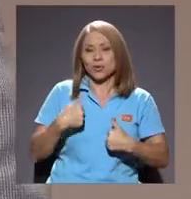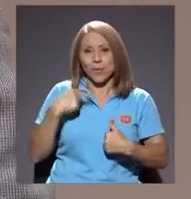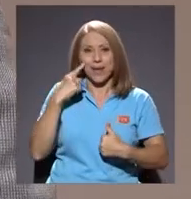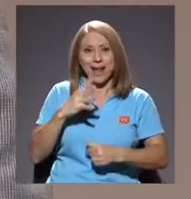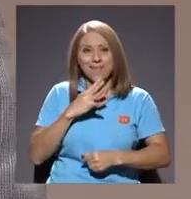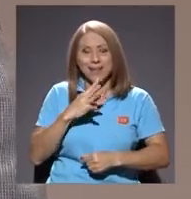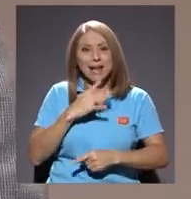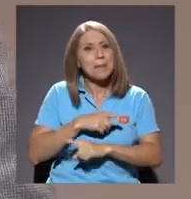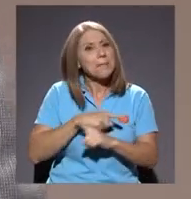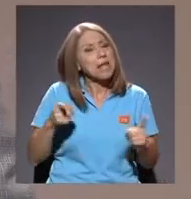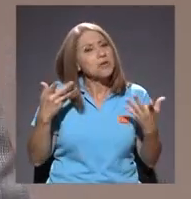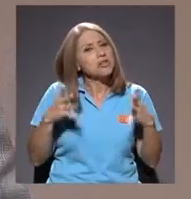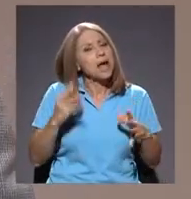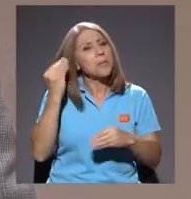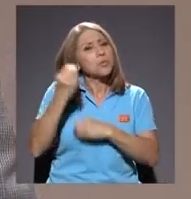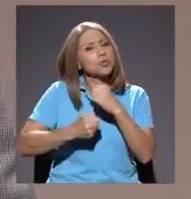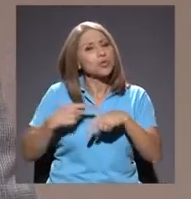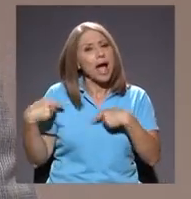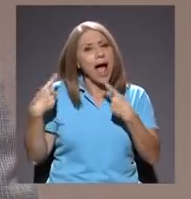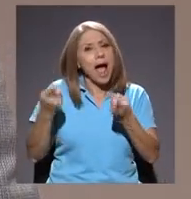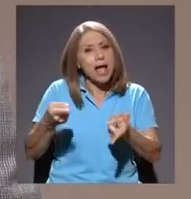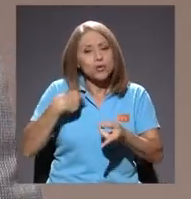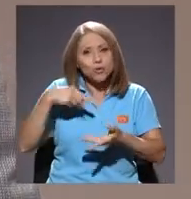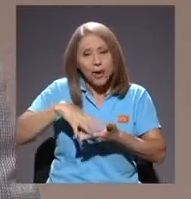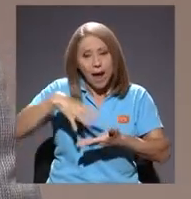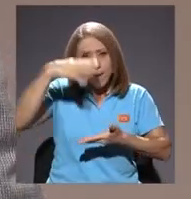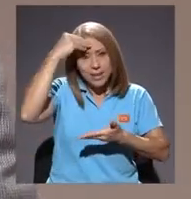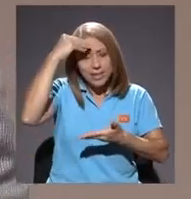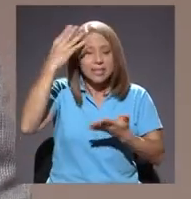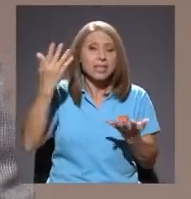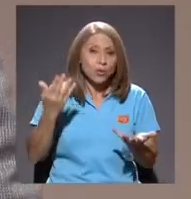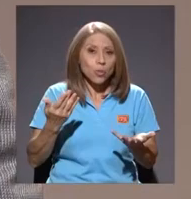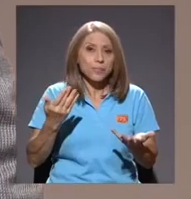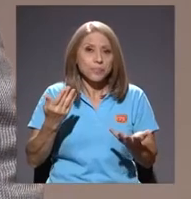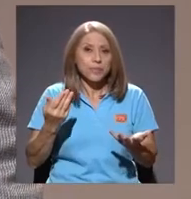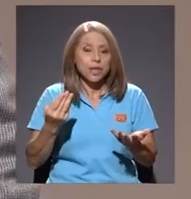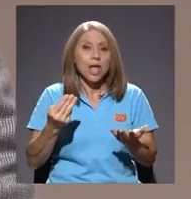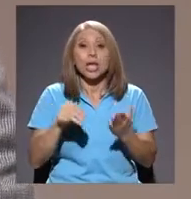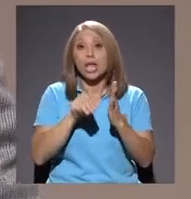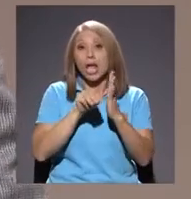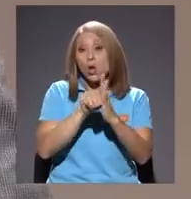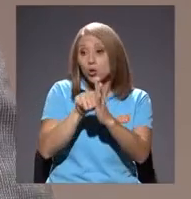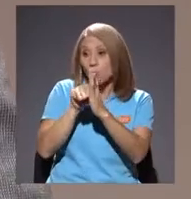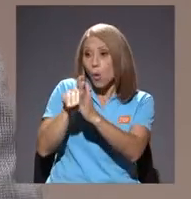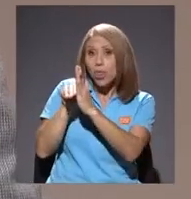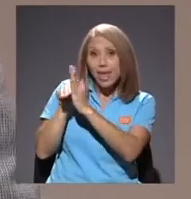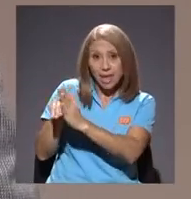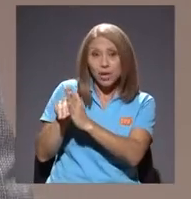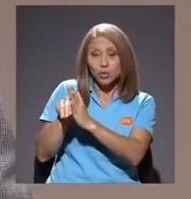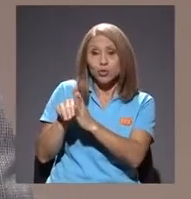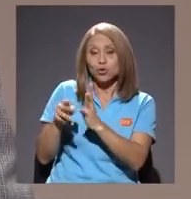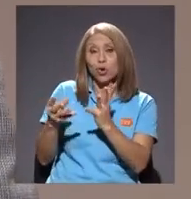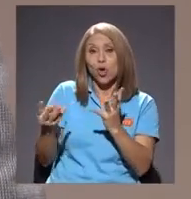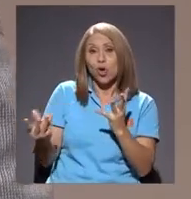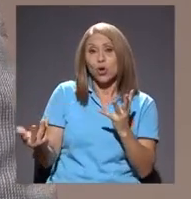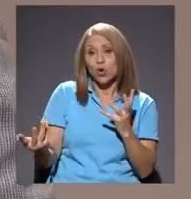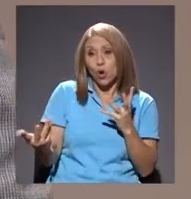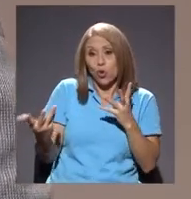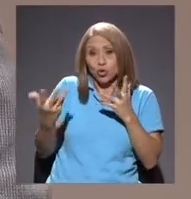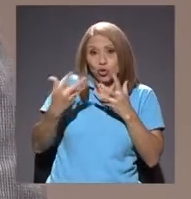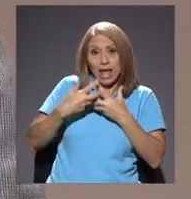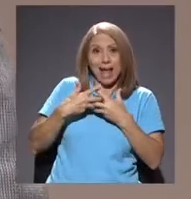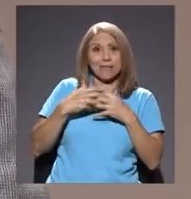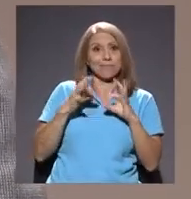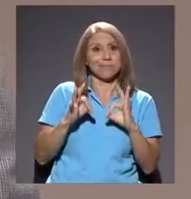si algo he aprendido es que si bien es cierto los modelos nos dan cierta coherencia a la hora de formar opiniones